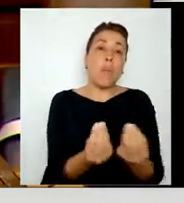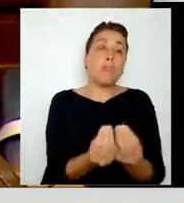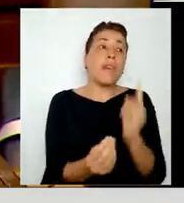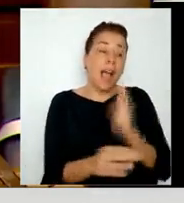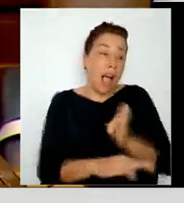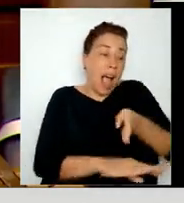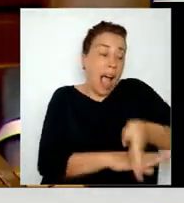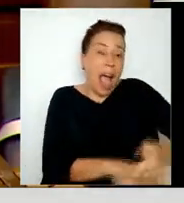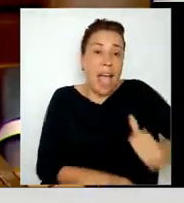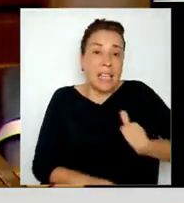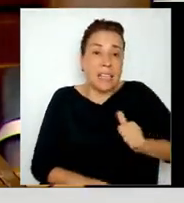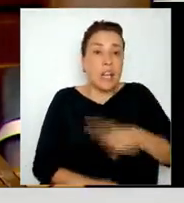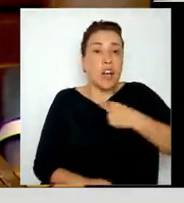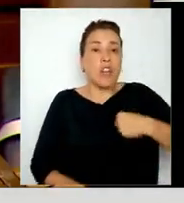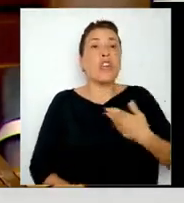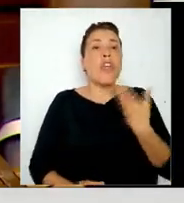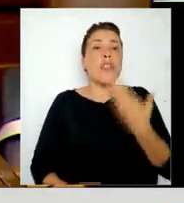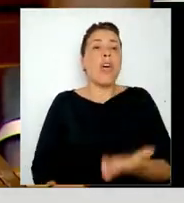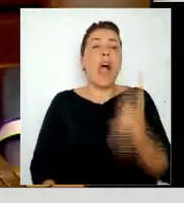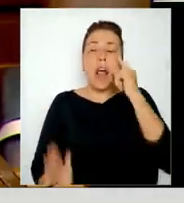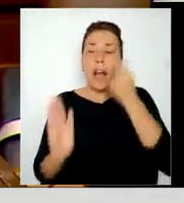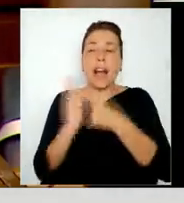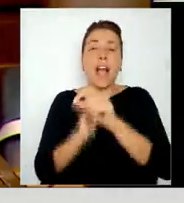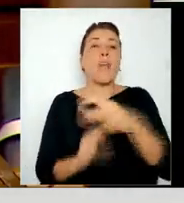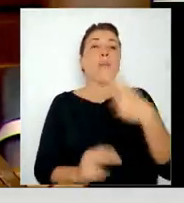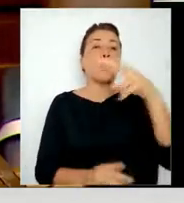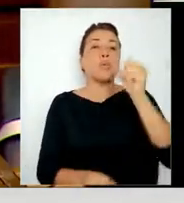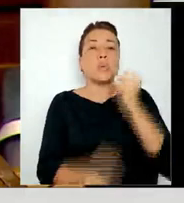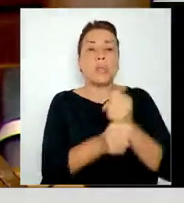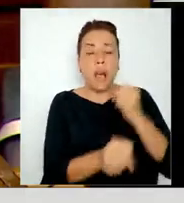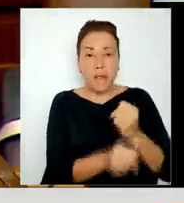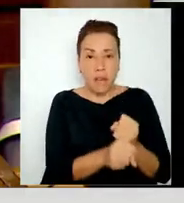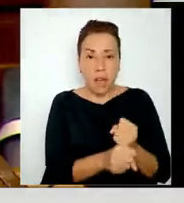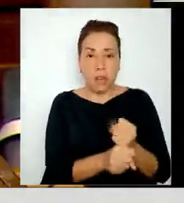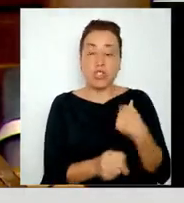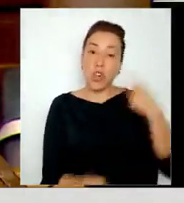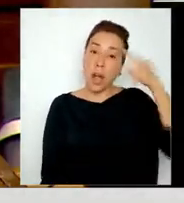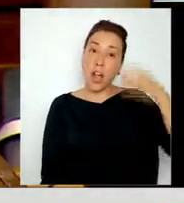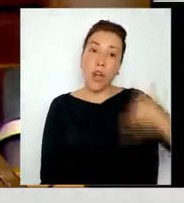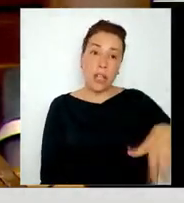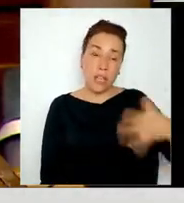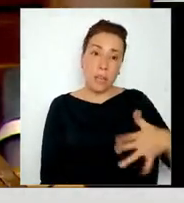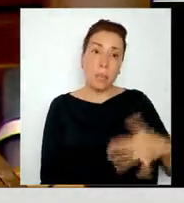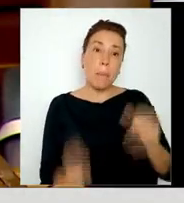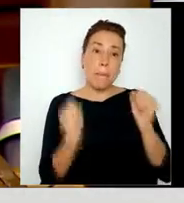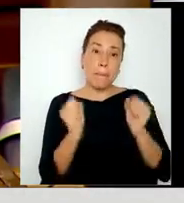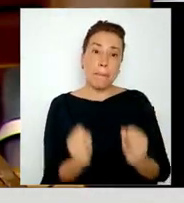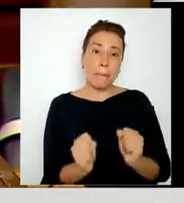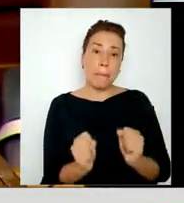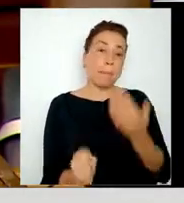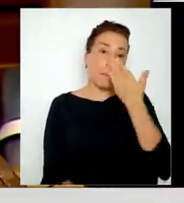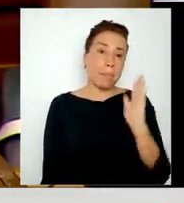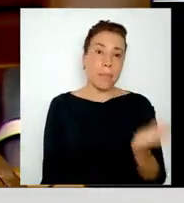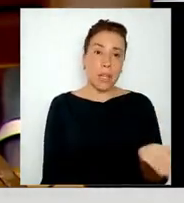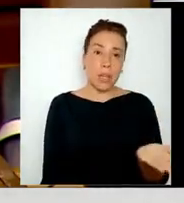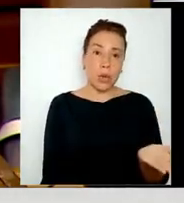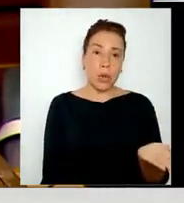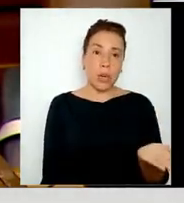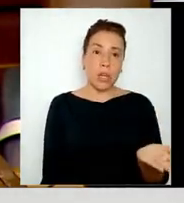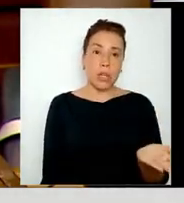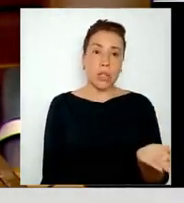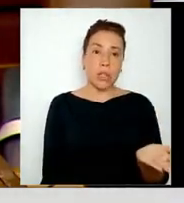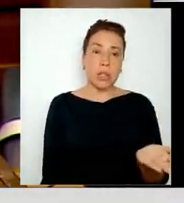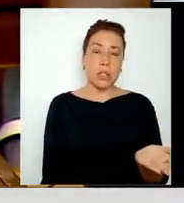significativos reconocimientos por su trayectoria creo que es importante poder mejorar todos estos tratos